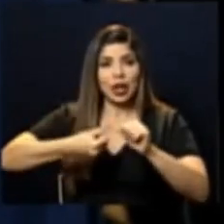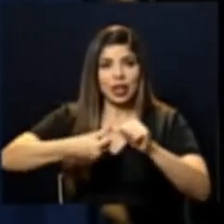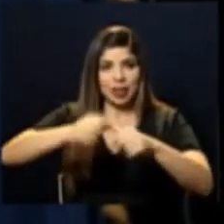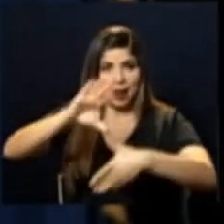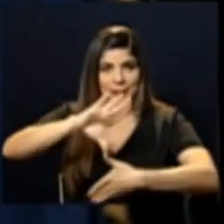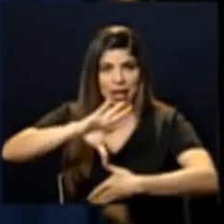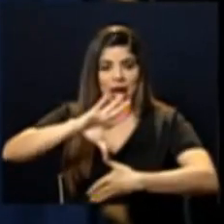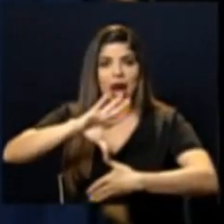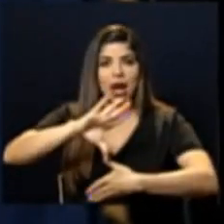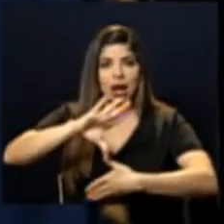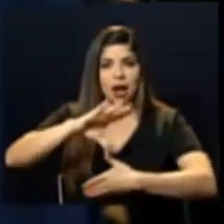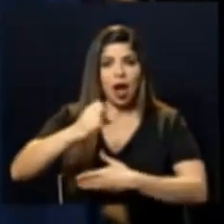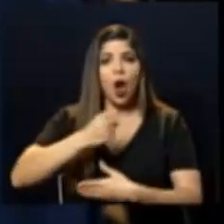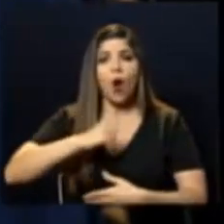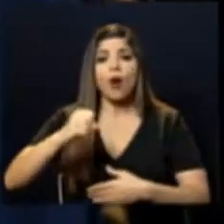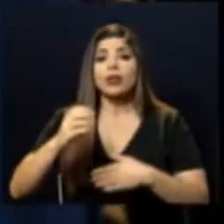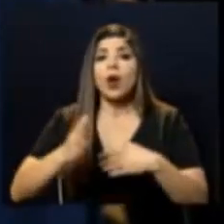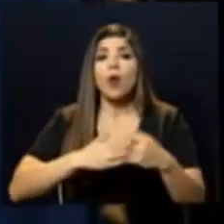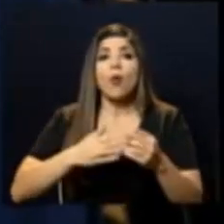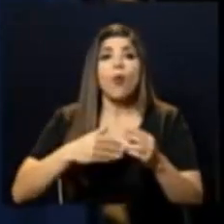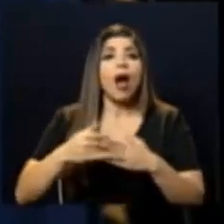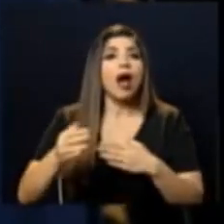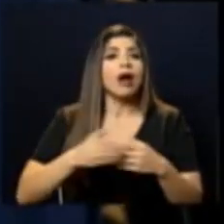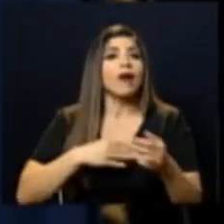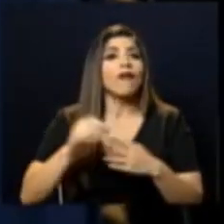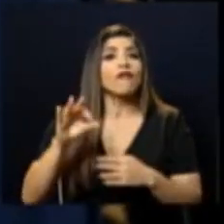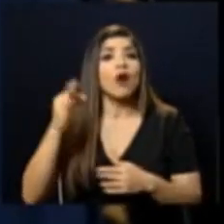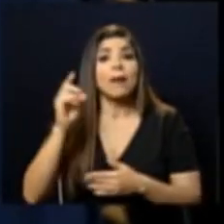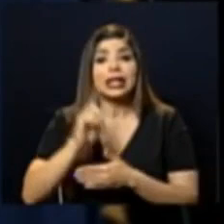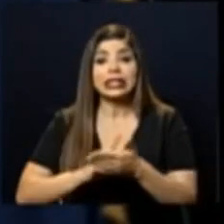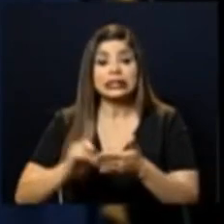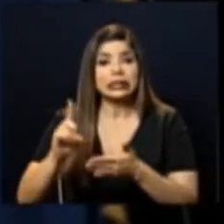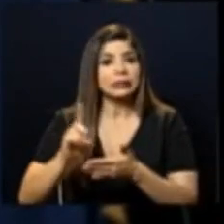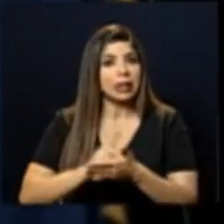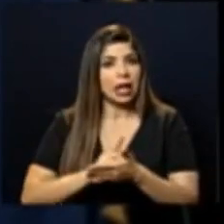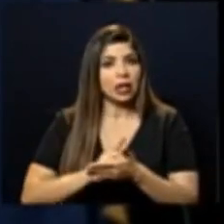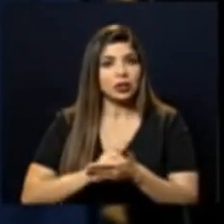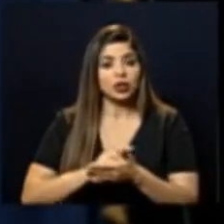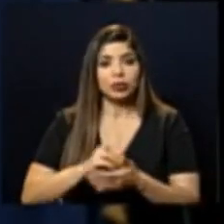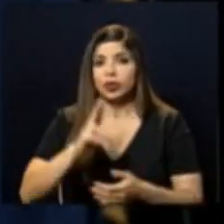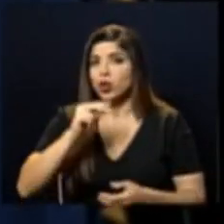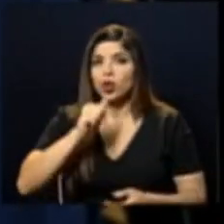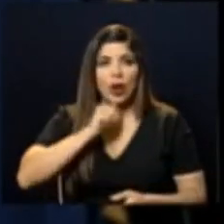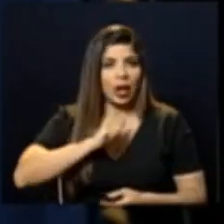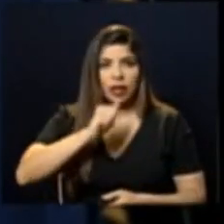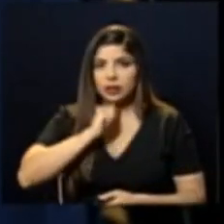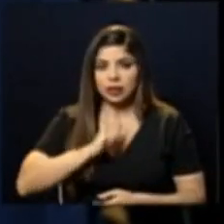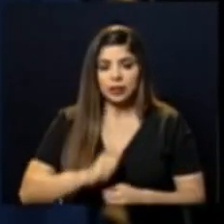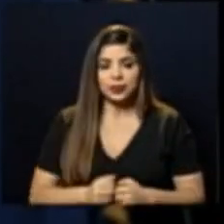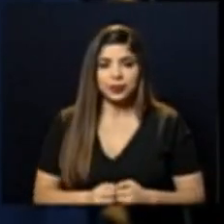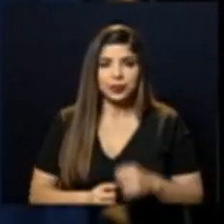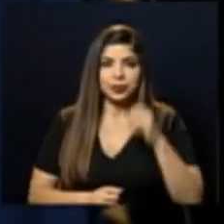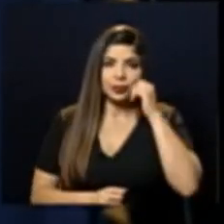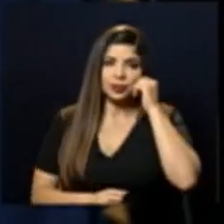Interamericana contra toda forma de discriminación e intolerancia.